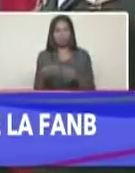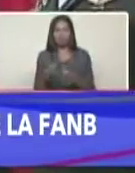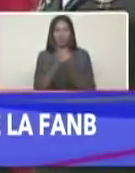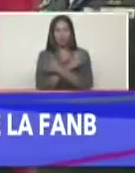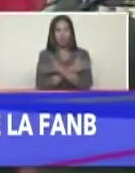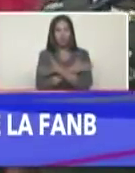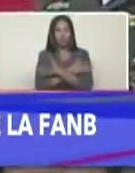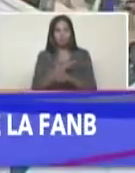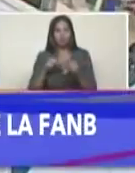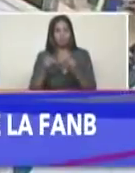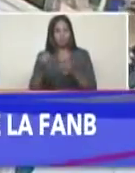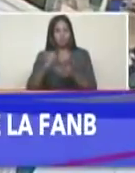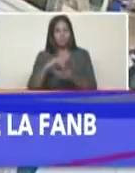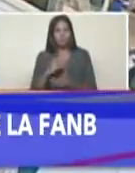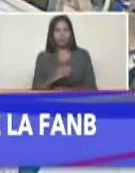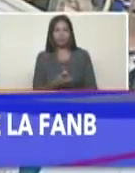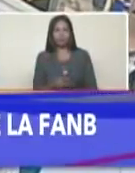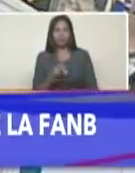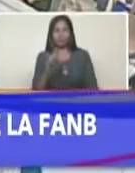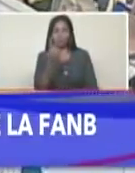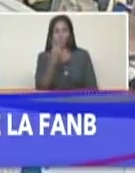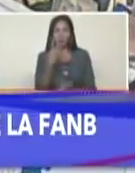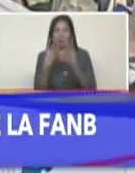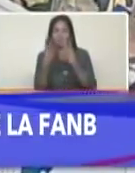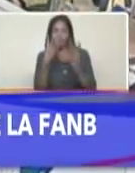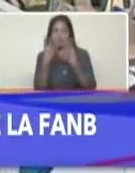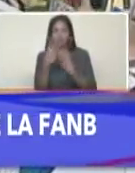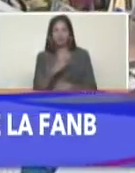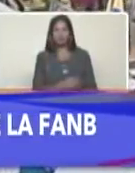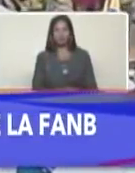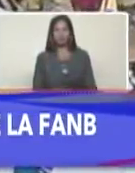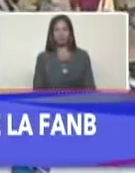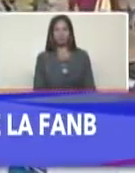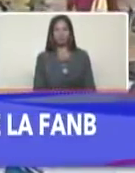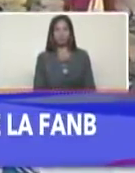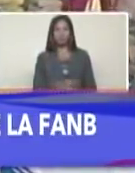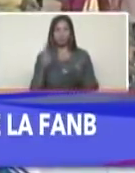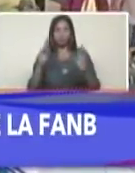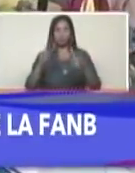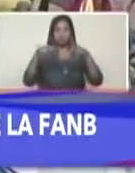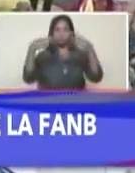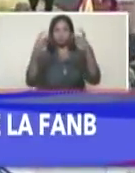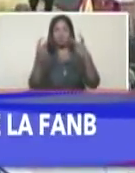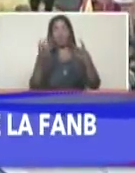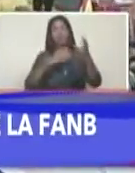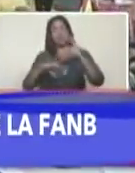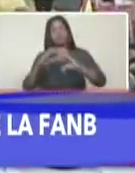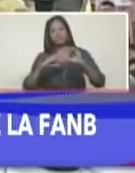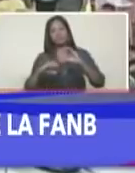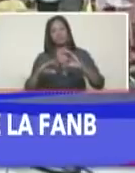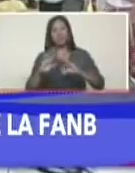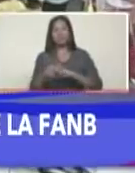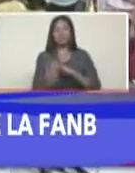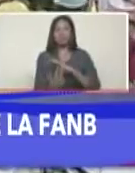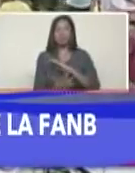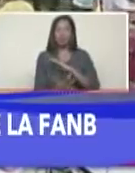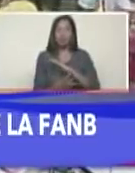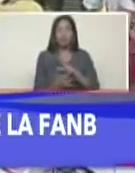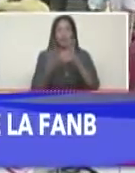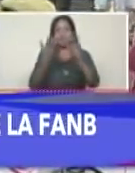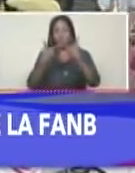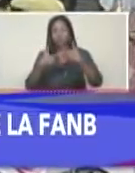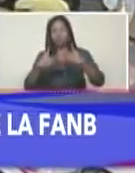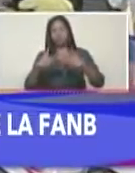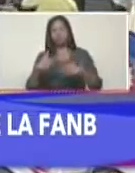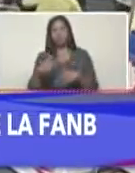pues. Continuamos. Gracias. En esta primera feria de la innovación, la ciencia, la tecnología, la industria.